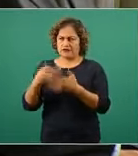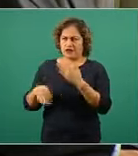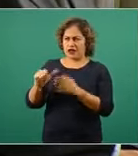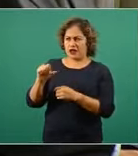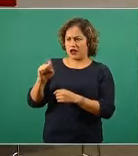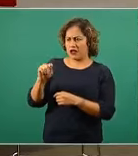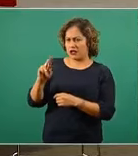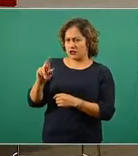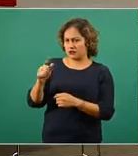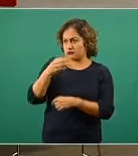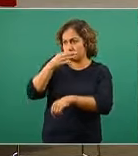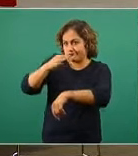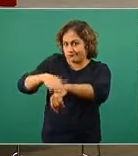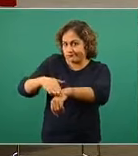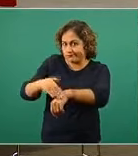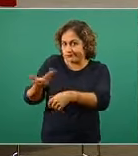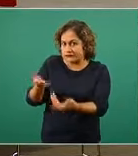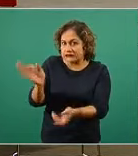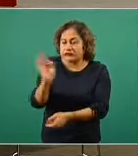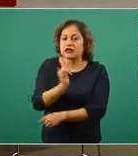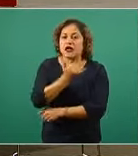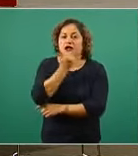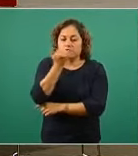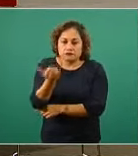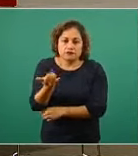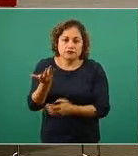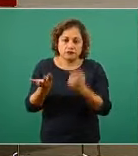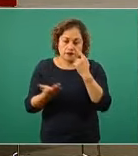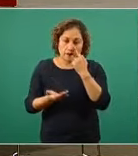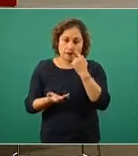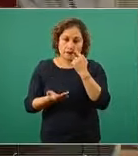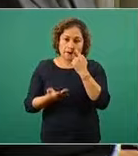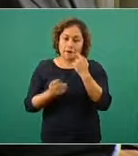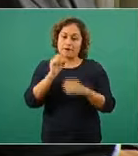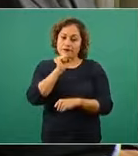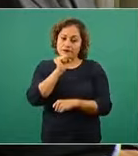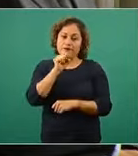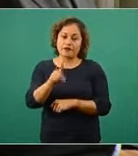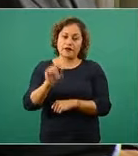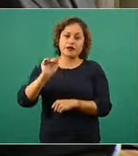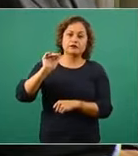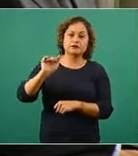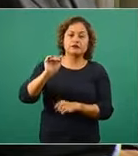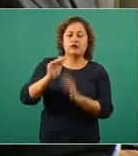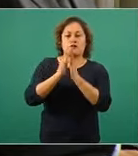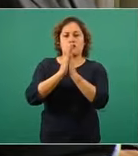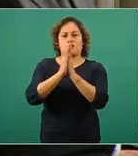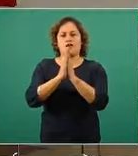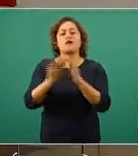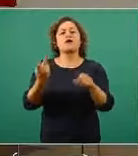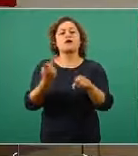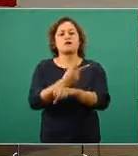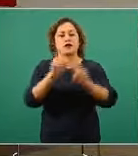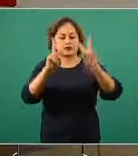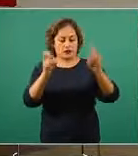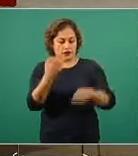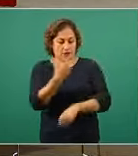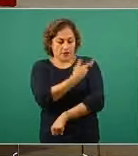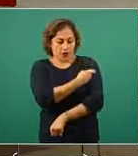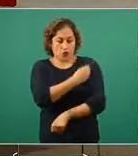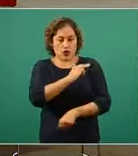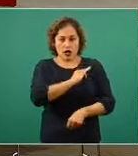más ese apunte, y bueno, insistir con la presentación de vacunación por municipio. Gracias.